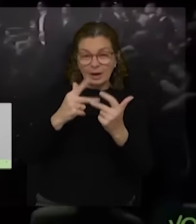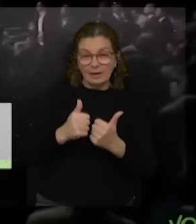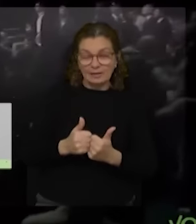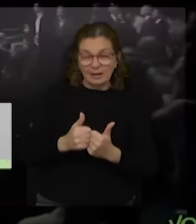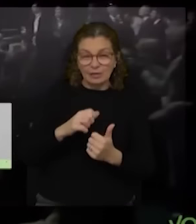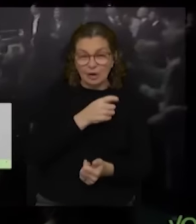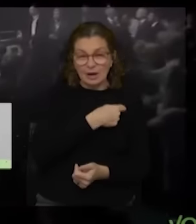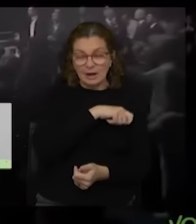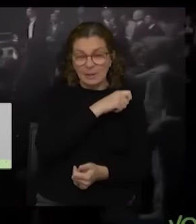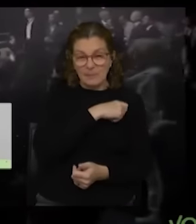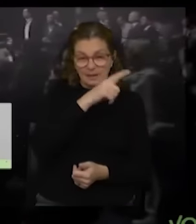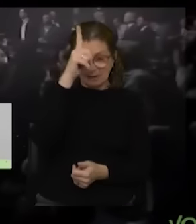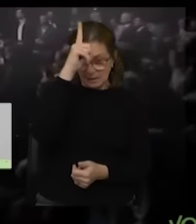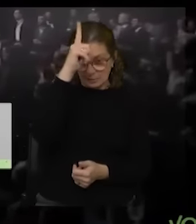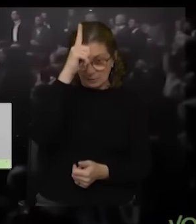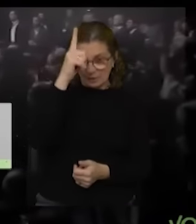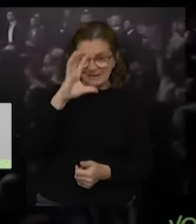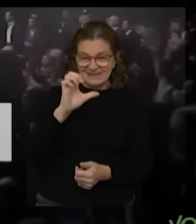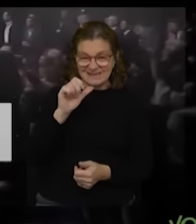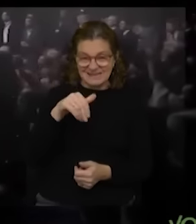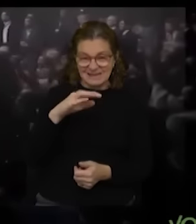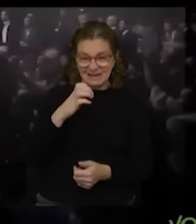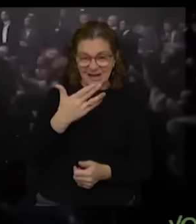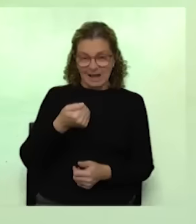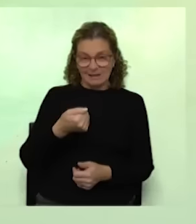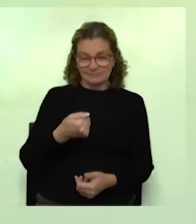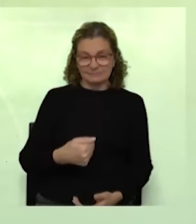en España Alemania y República Checa